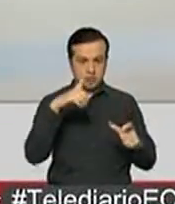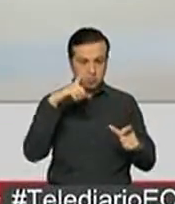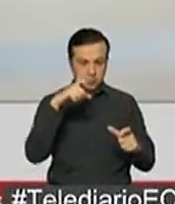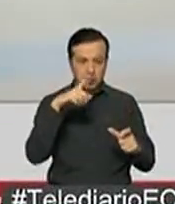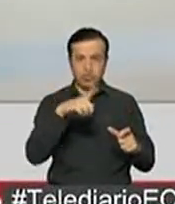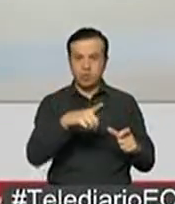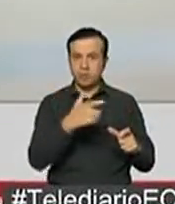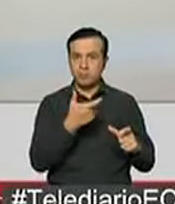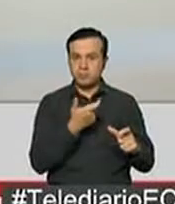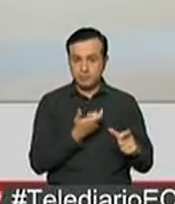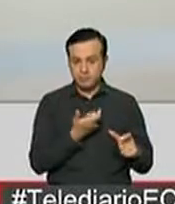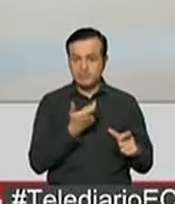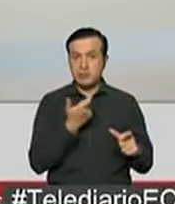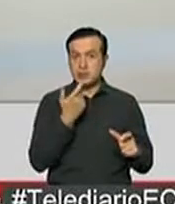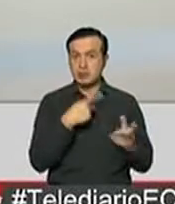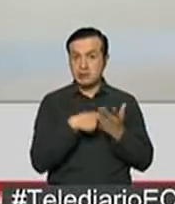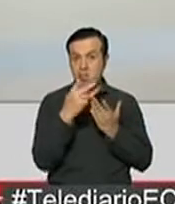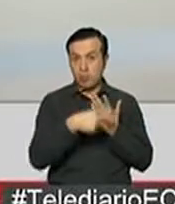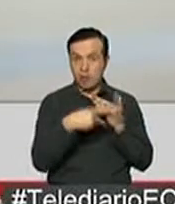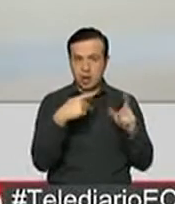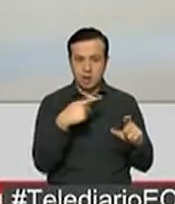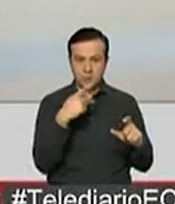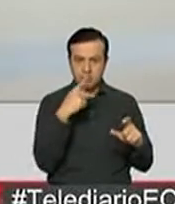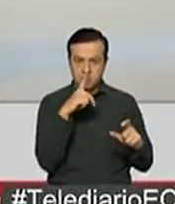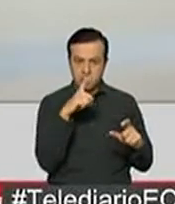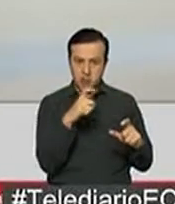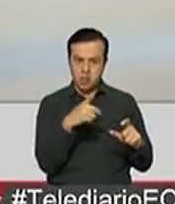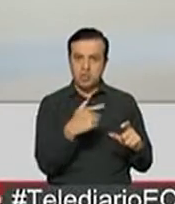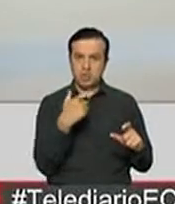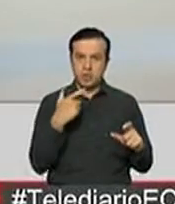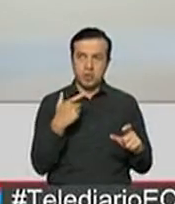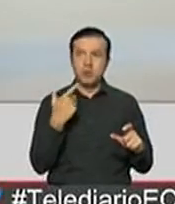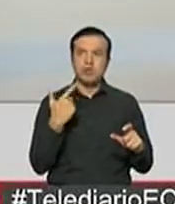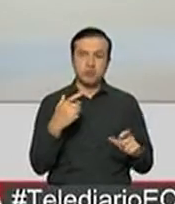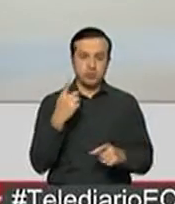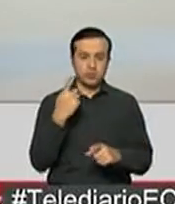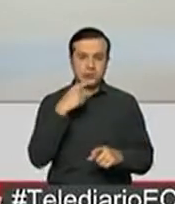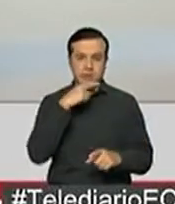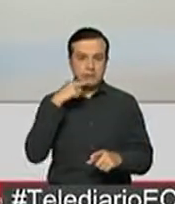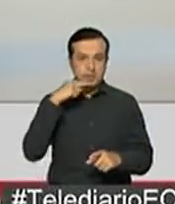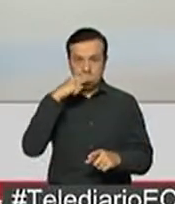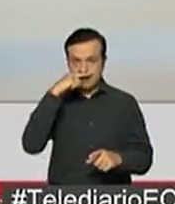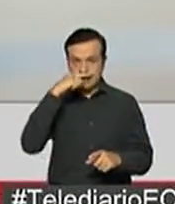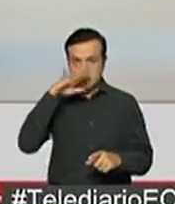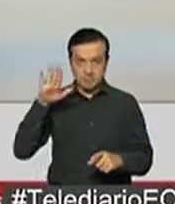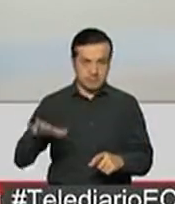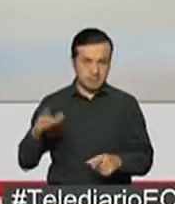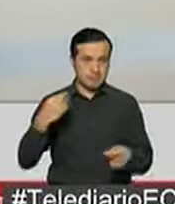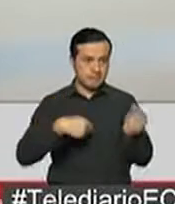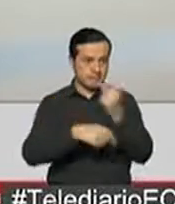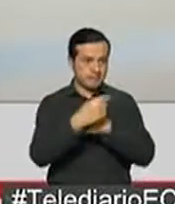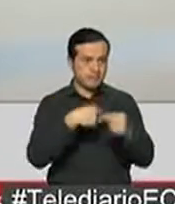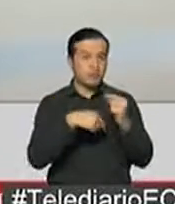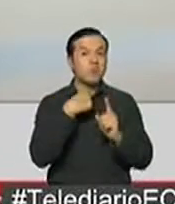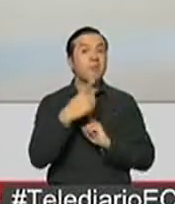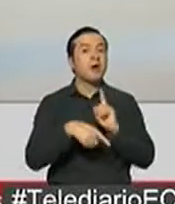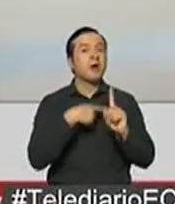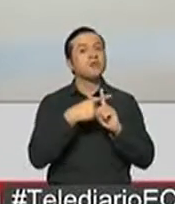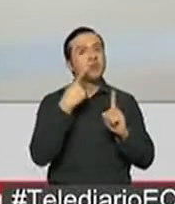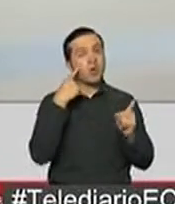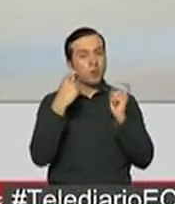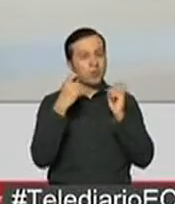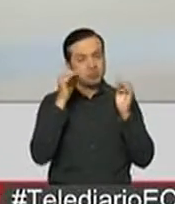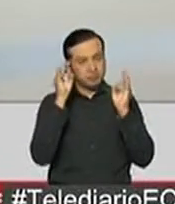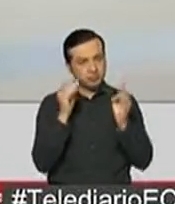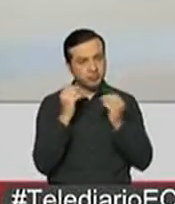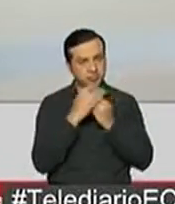cédula a través del celular y se procede a extender el producto es un mecanismo de control adicional simplemente